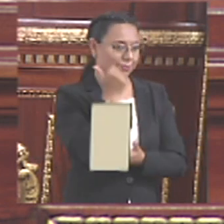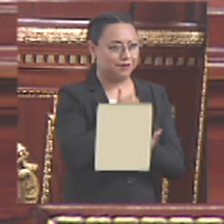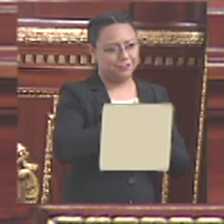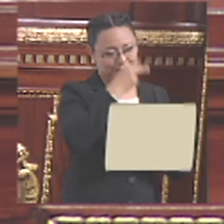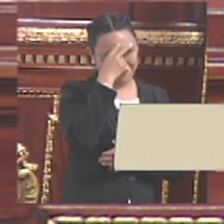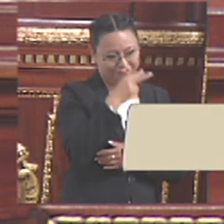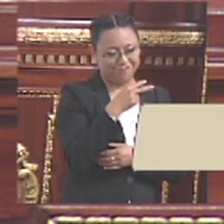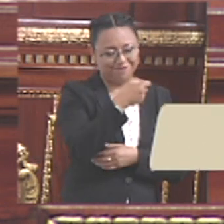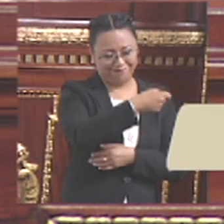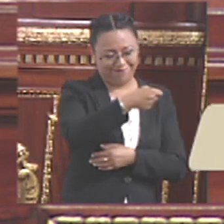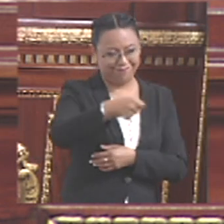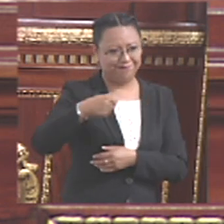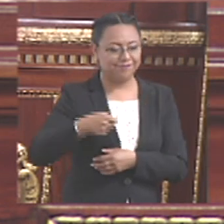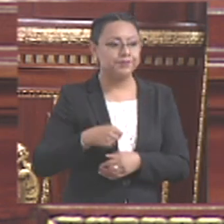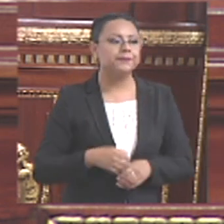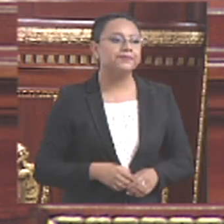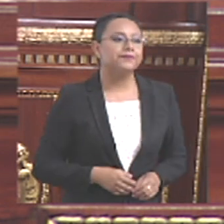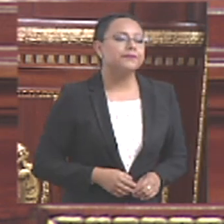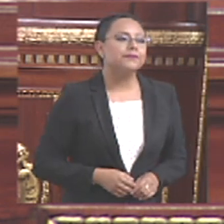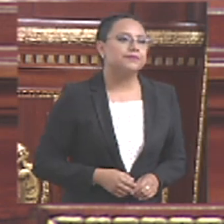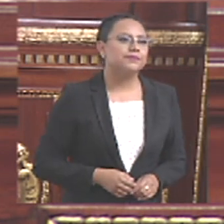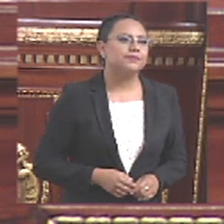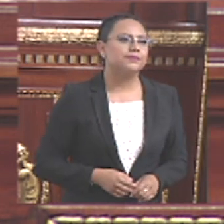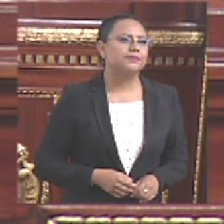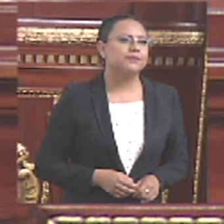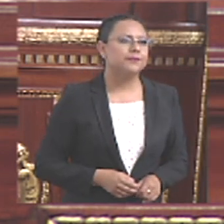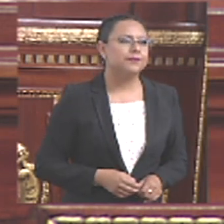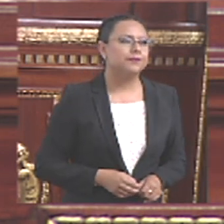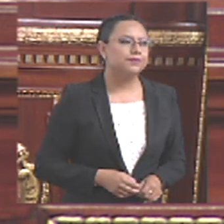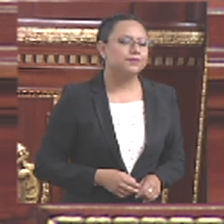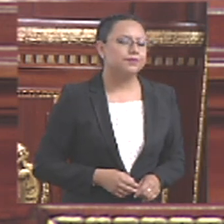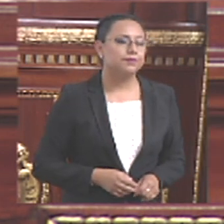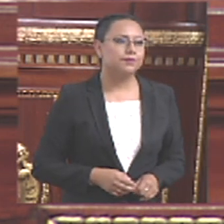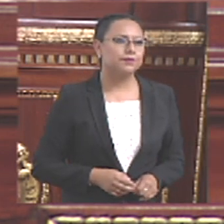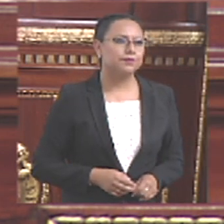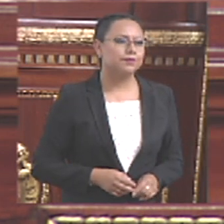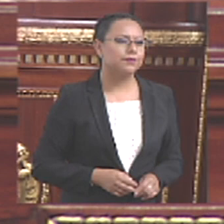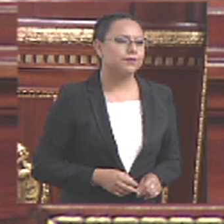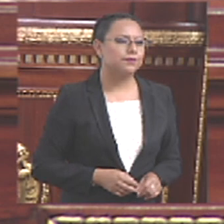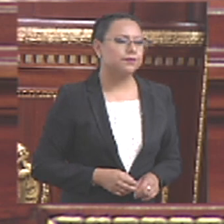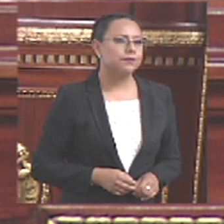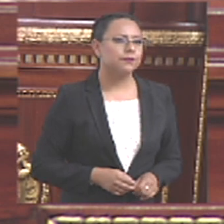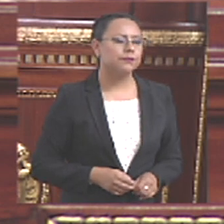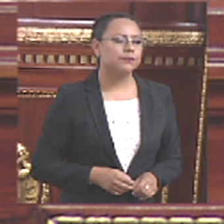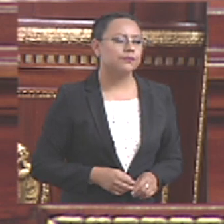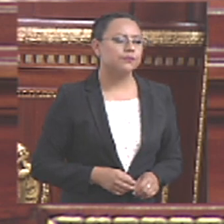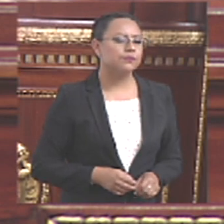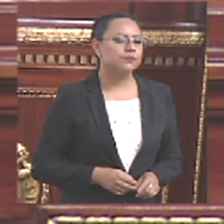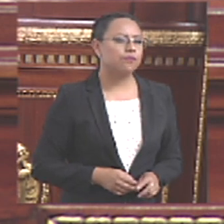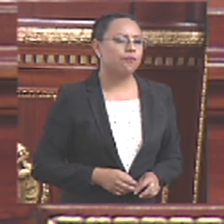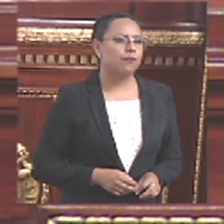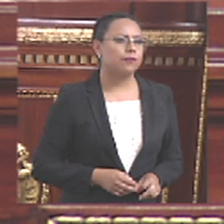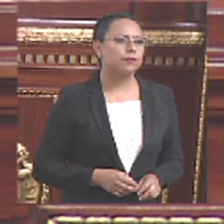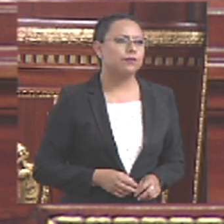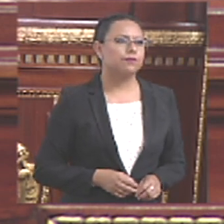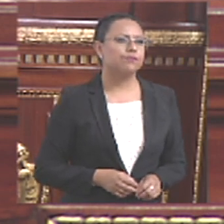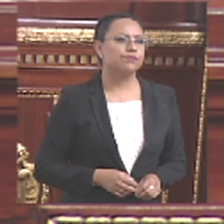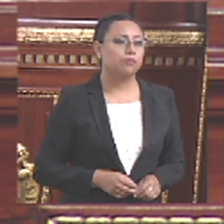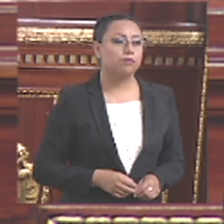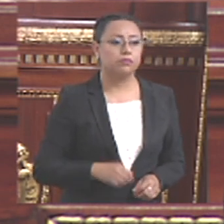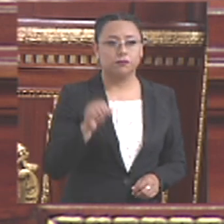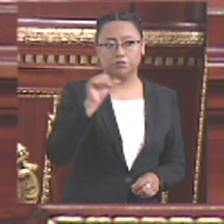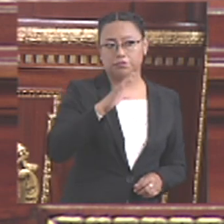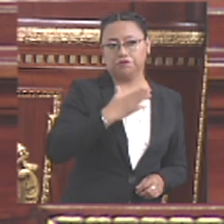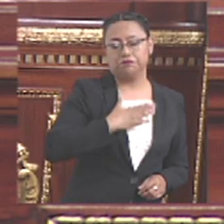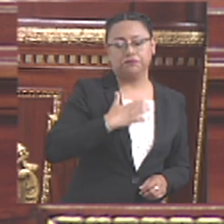de México. El día de hoy quiero hablar de 3 fechas que considero